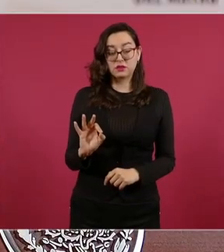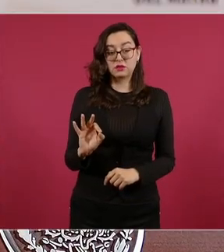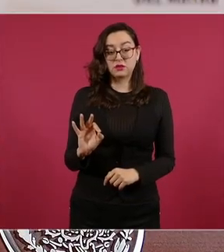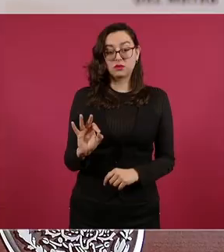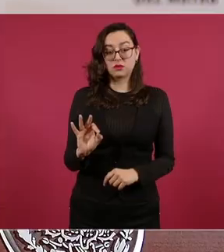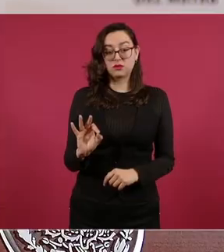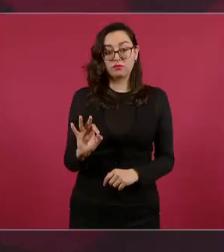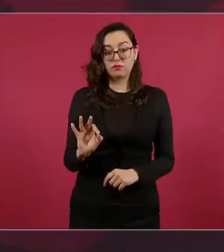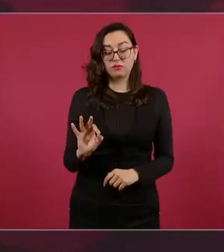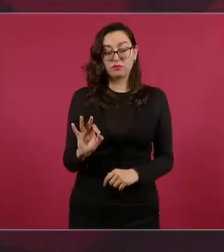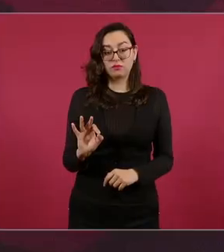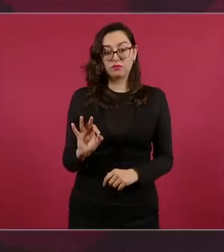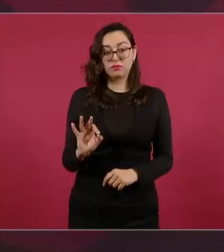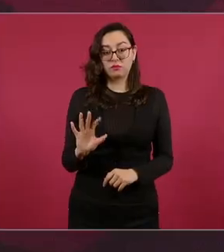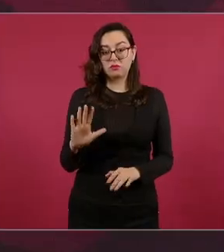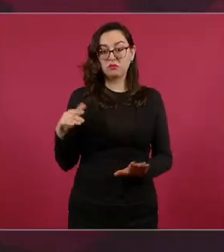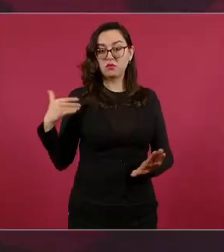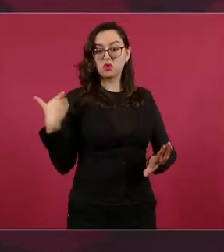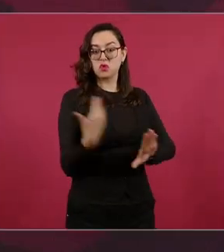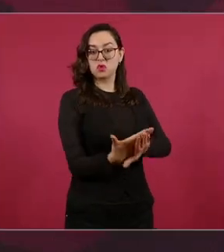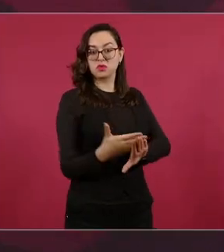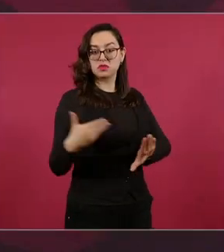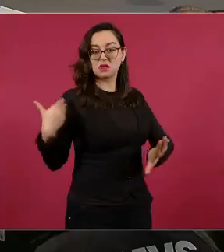de los columnistas en contra.